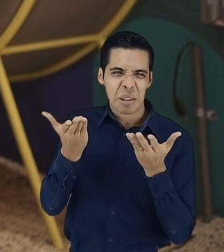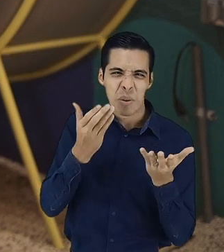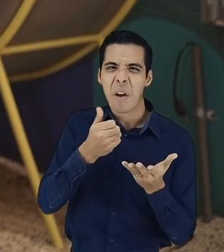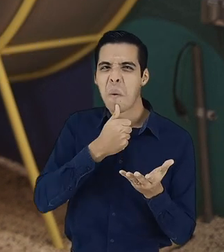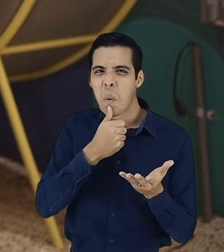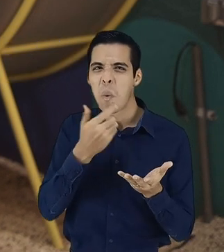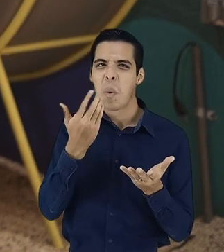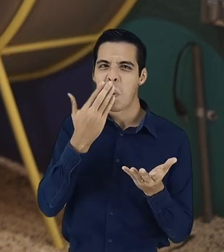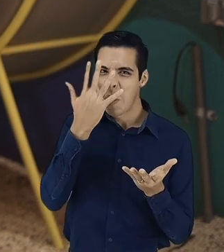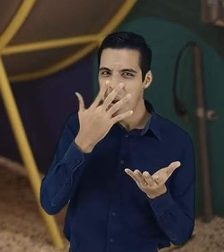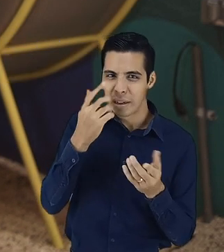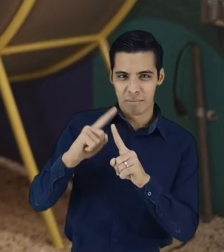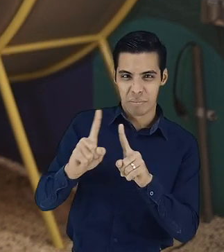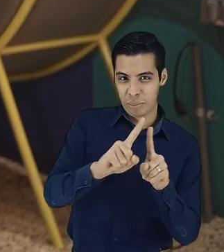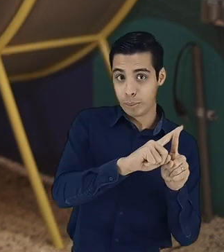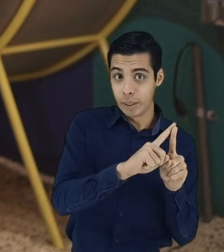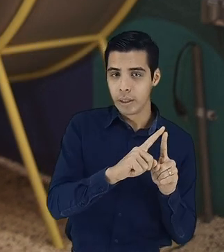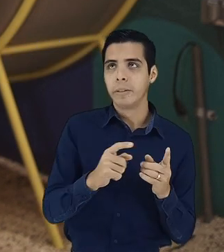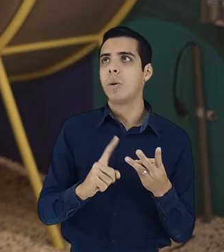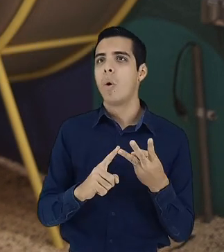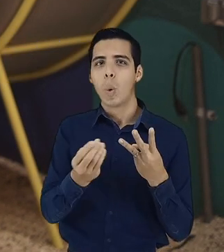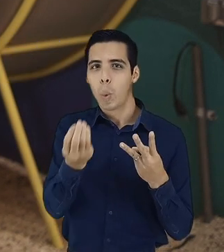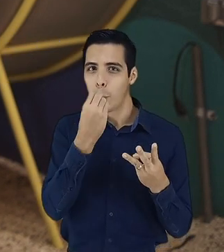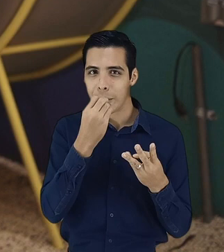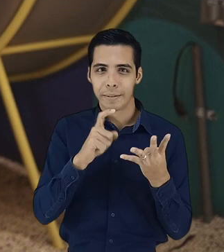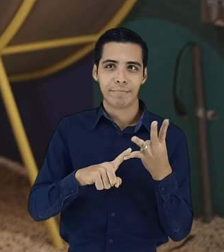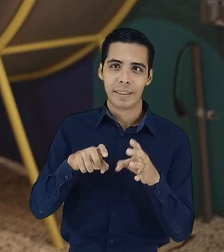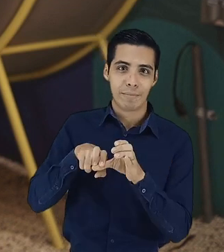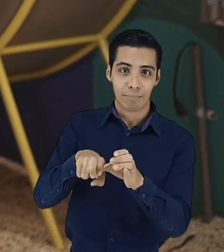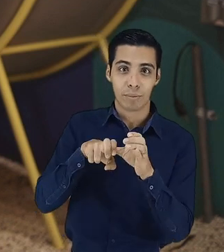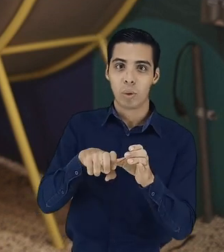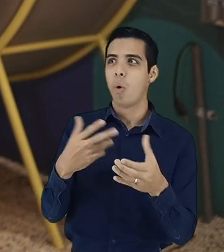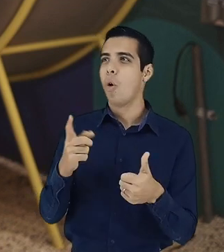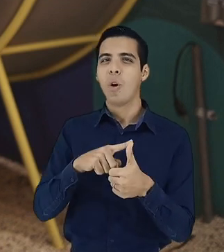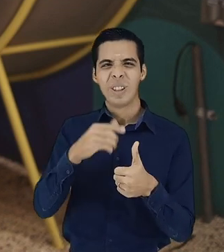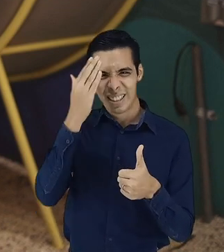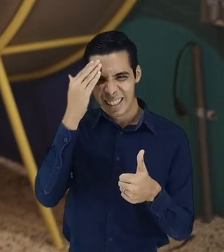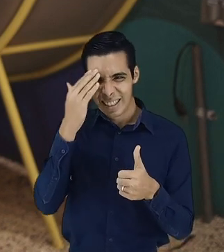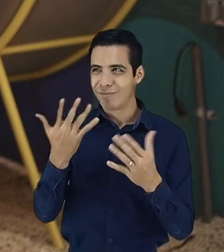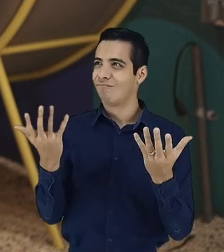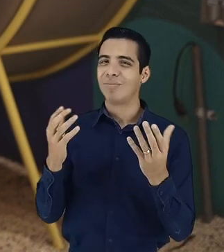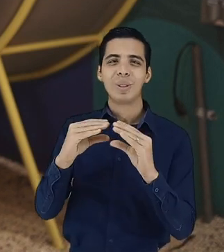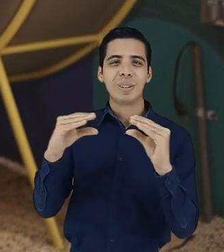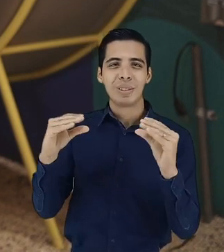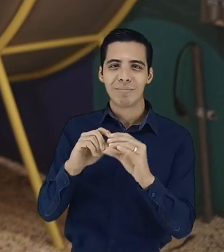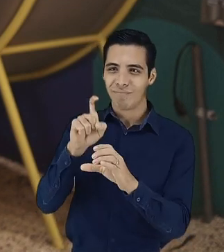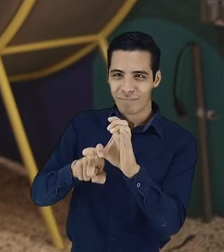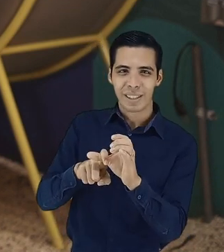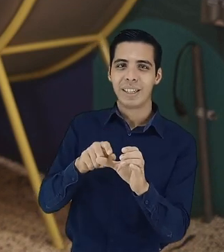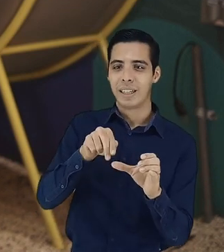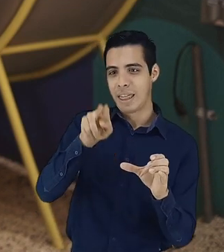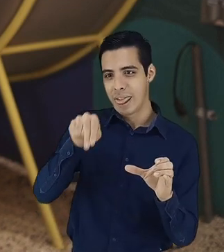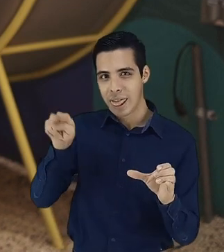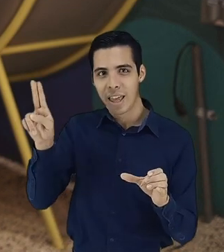pensión, salud, etc. También entran en estos gastos la alimentación, el transporte, las suscripciones a plataformas diferentes como Netflix, Amazon, Spotify